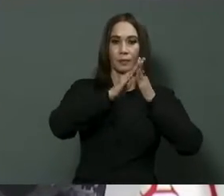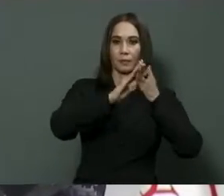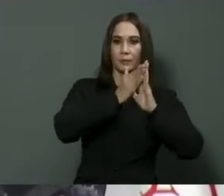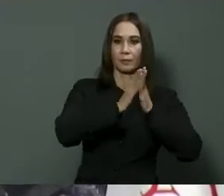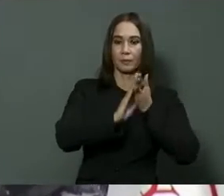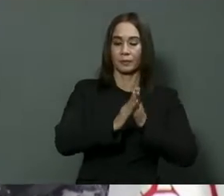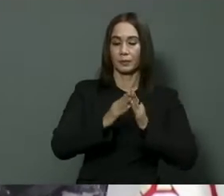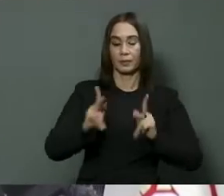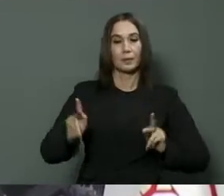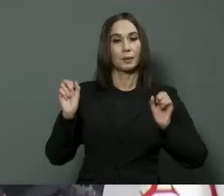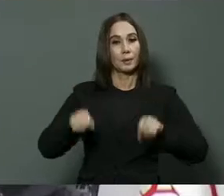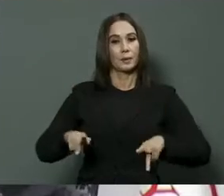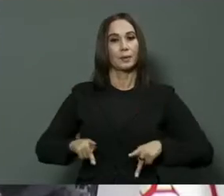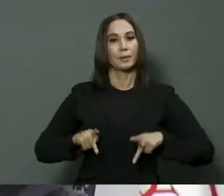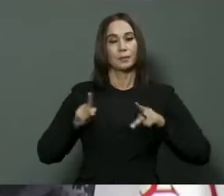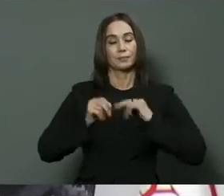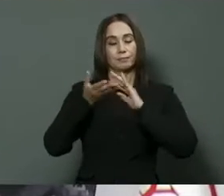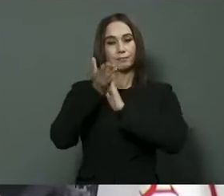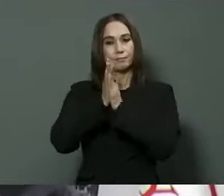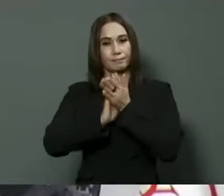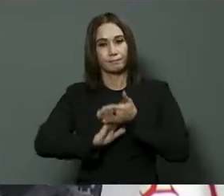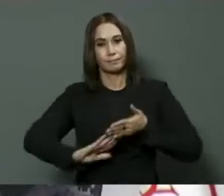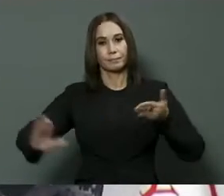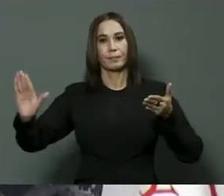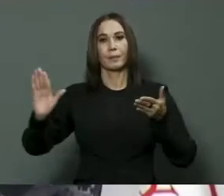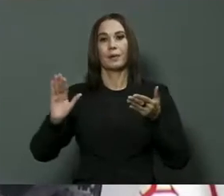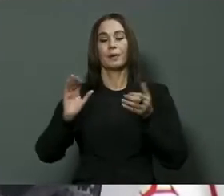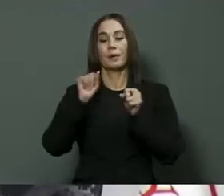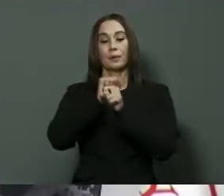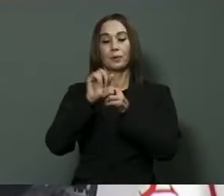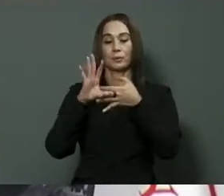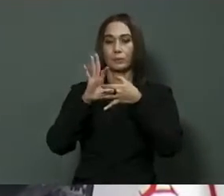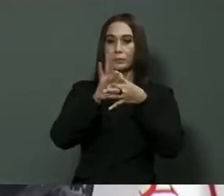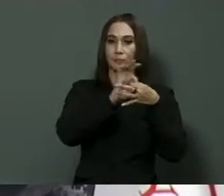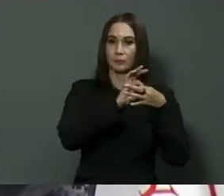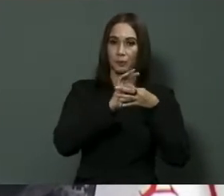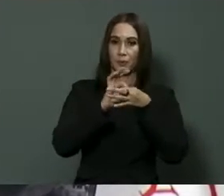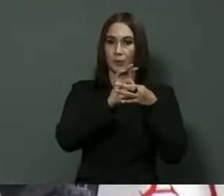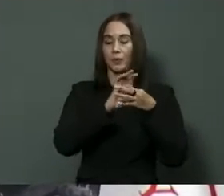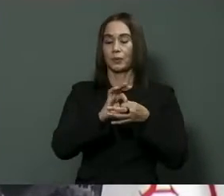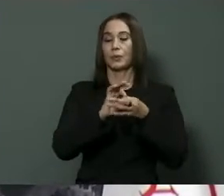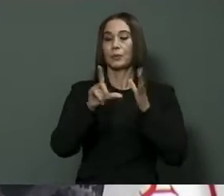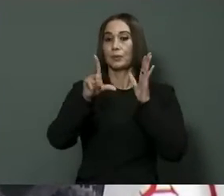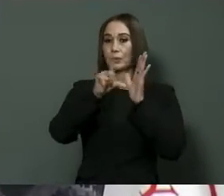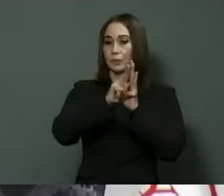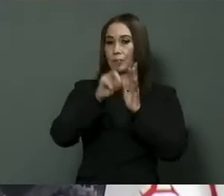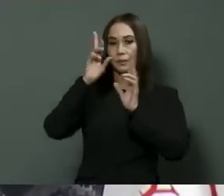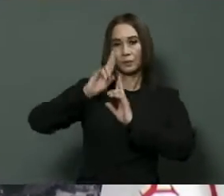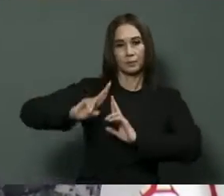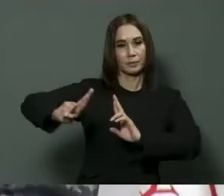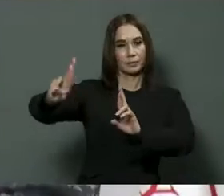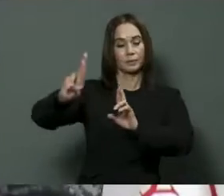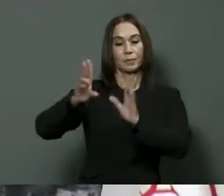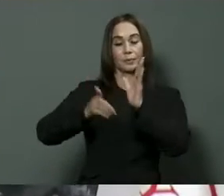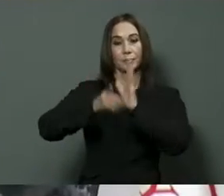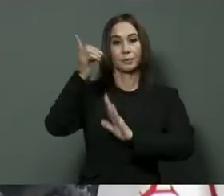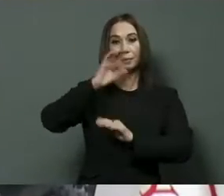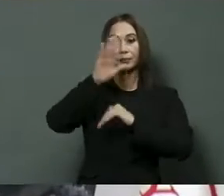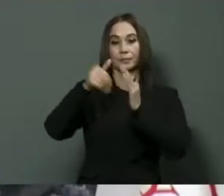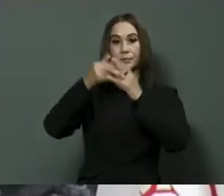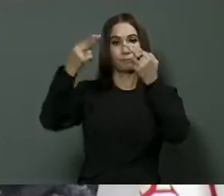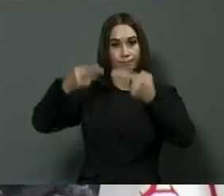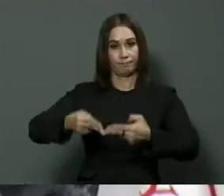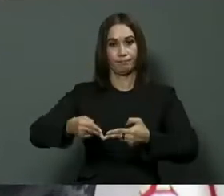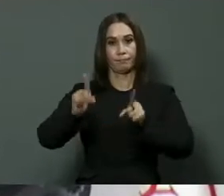pacífica a través de acciones conjuntas dentro del marco del respeto de los derechos